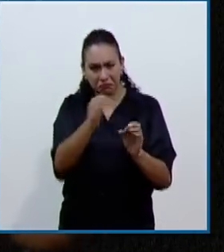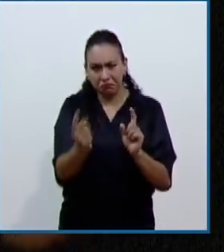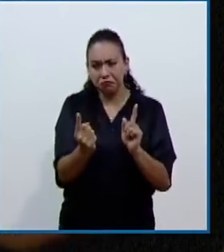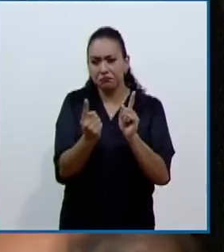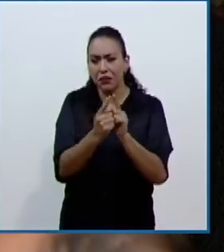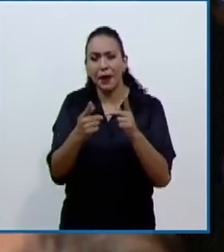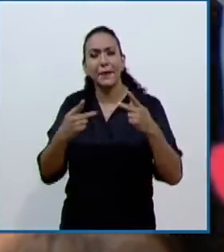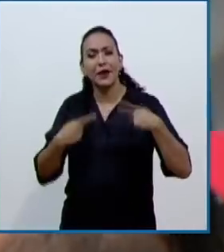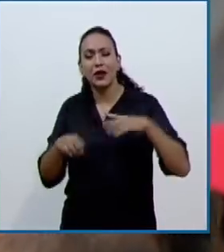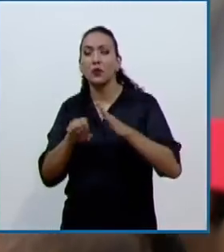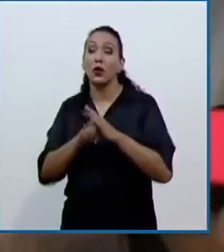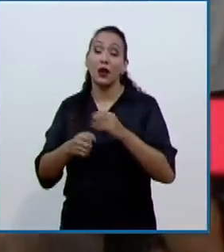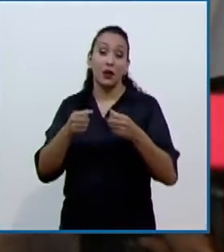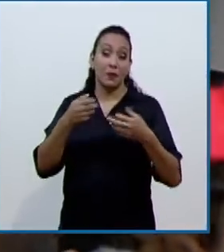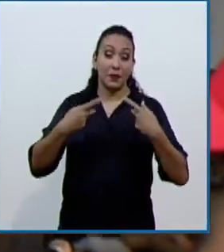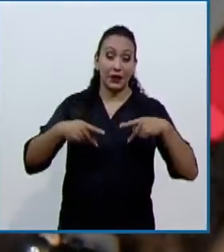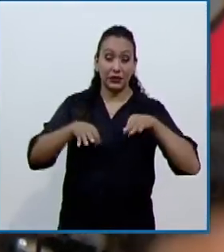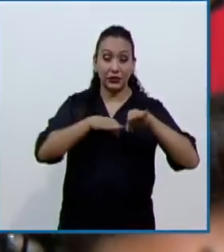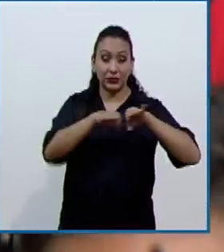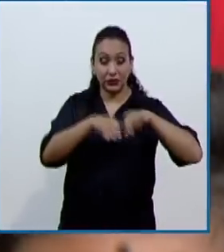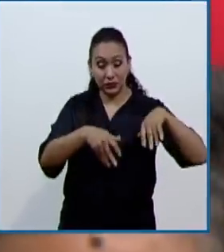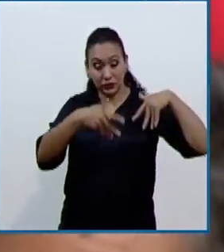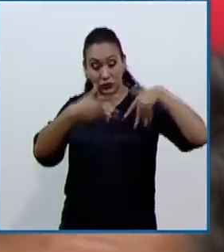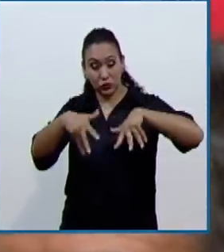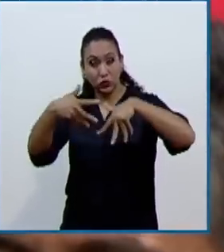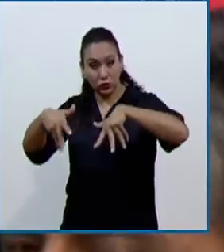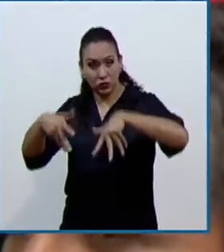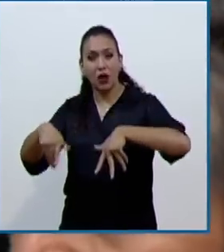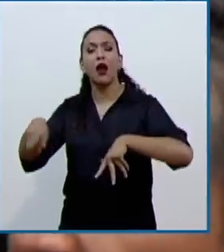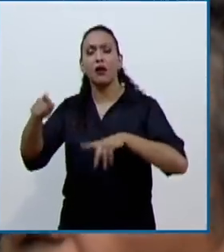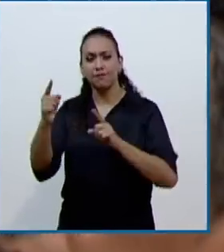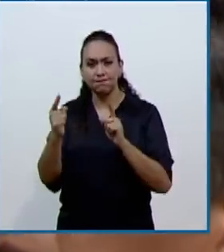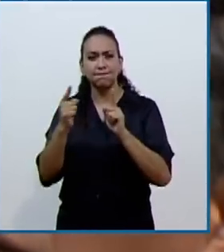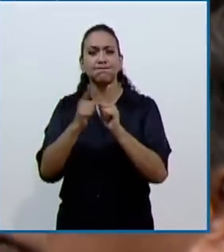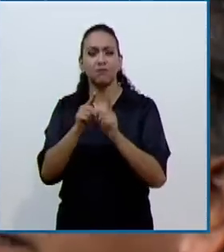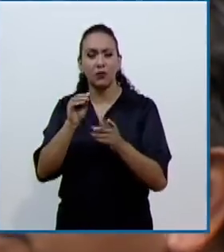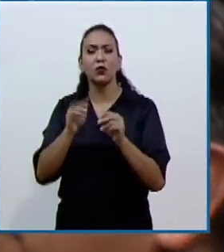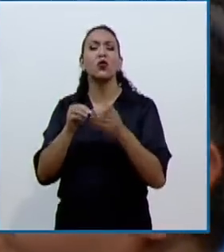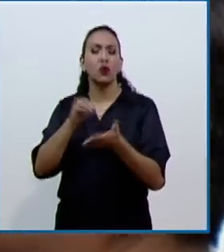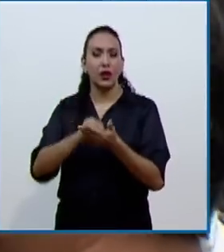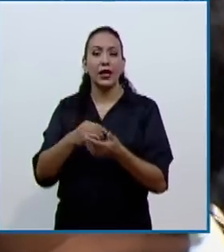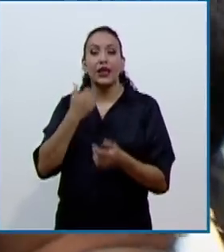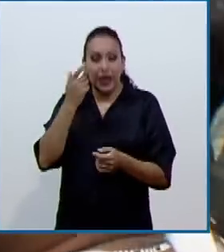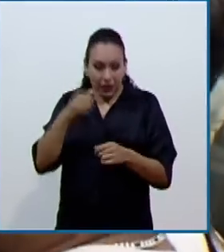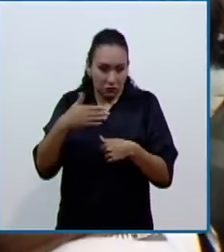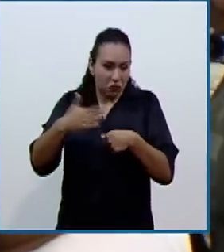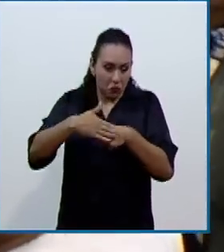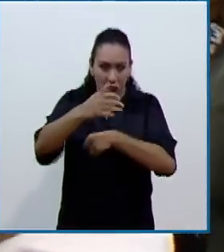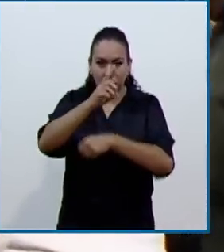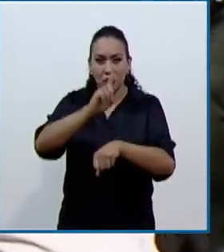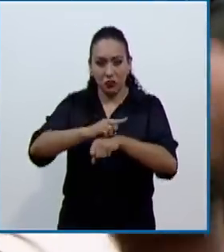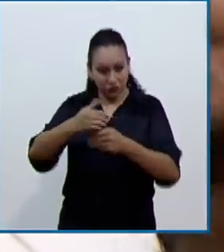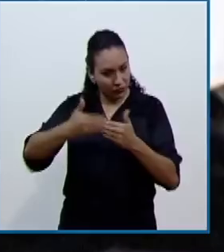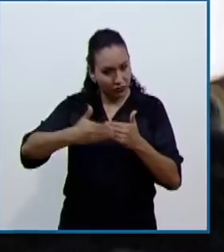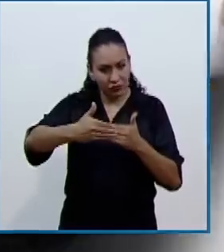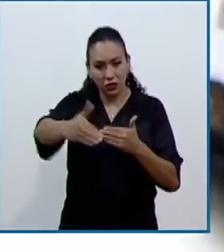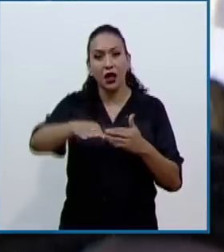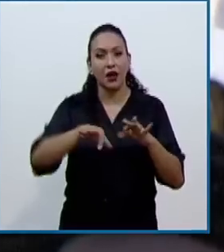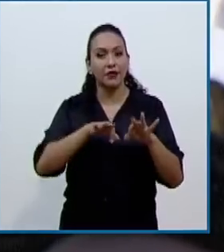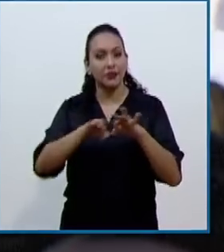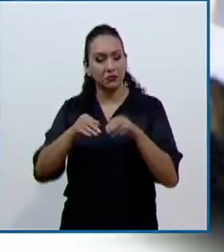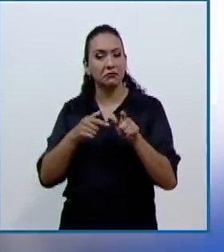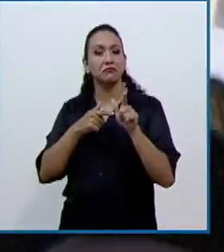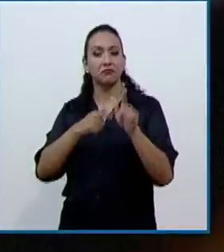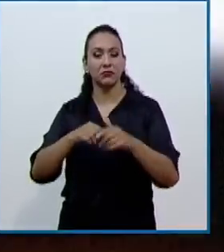base trabajadora en protesta a fin de que en los próximos días se retomen todas las actividades. Señaló que después de un golpe tan fuerte al